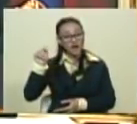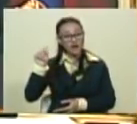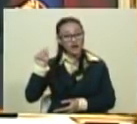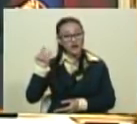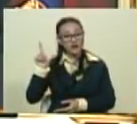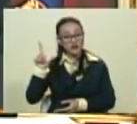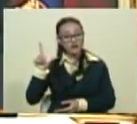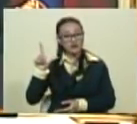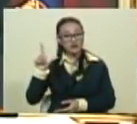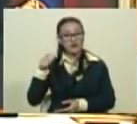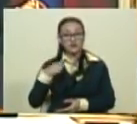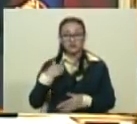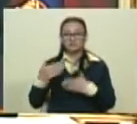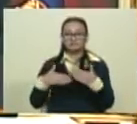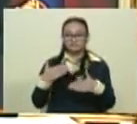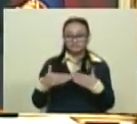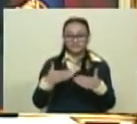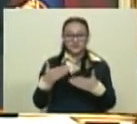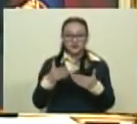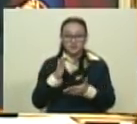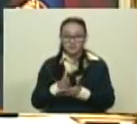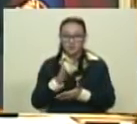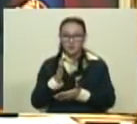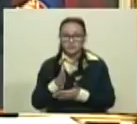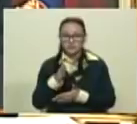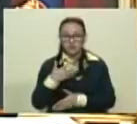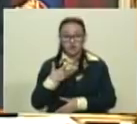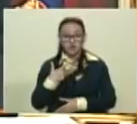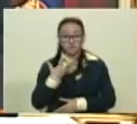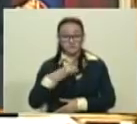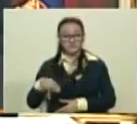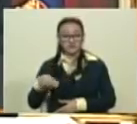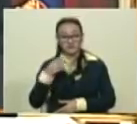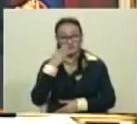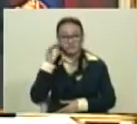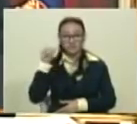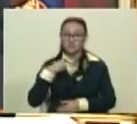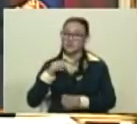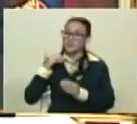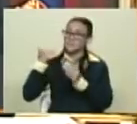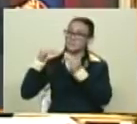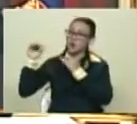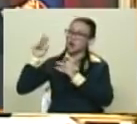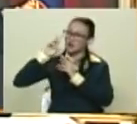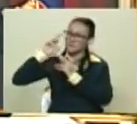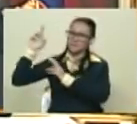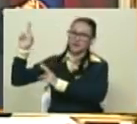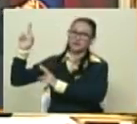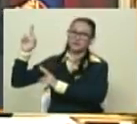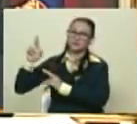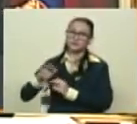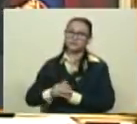sido consecuente como presidente de la República en enviar mensajes de respeto,